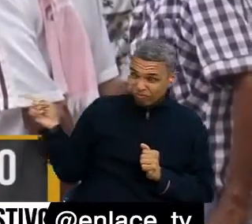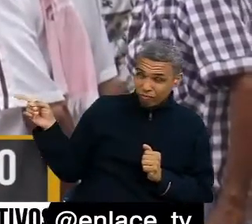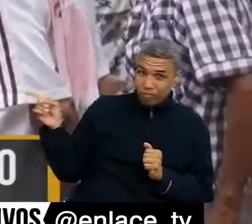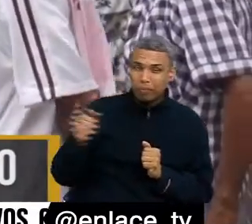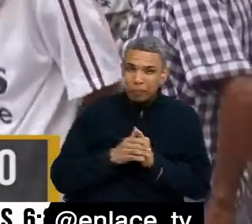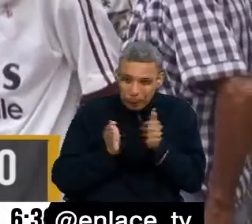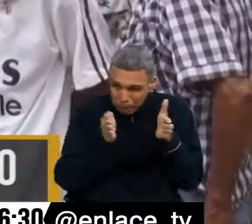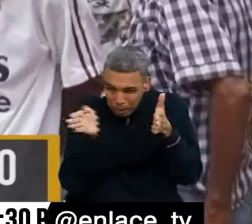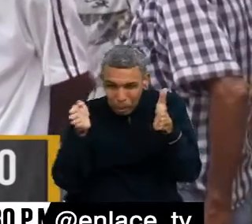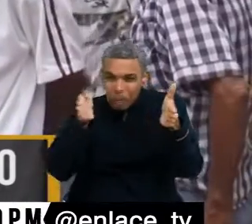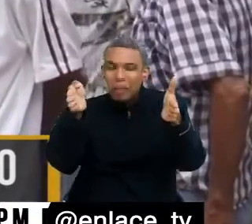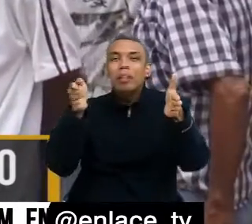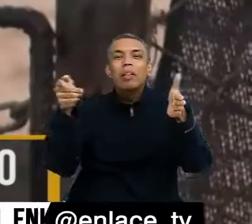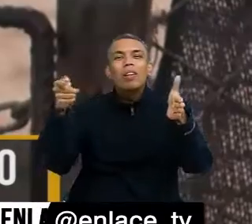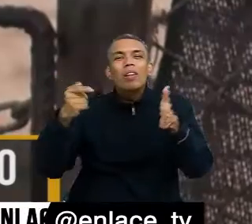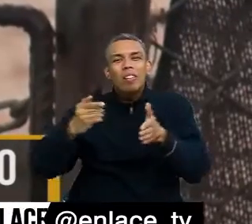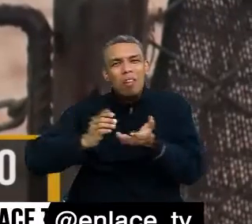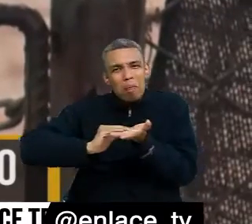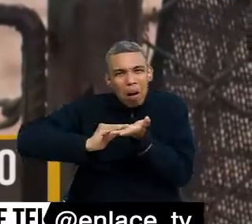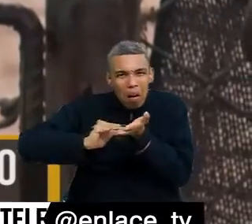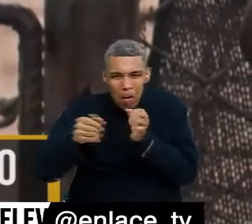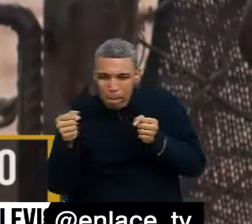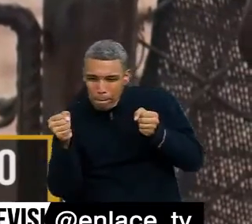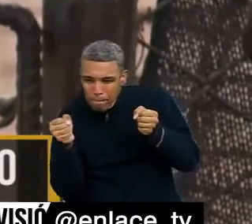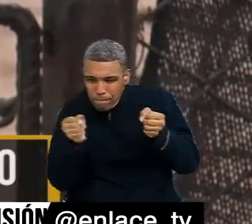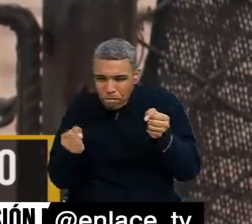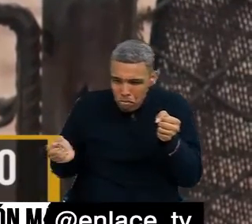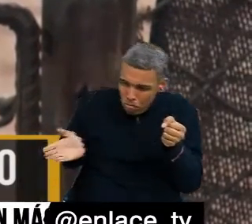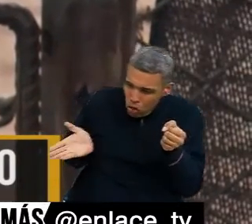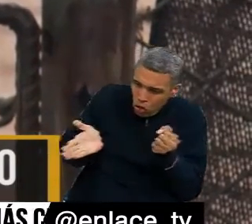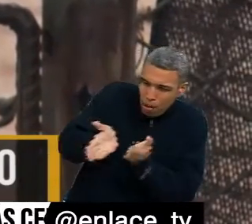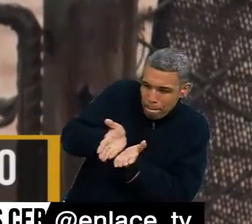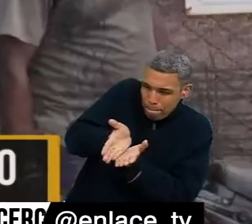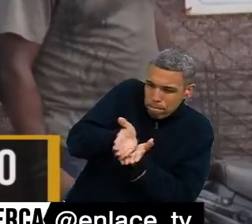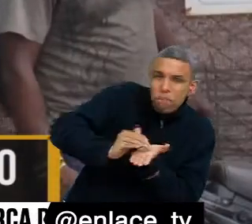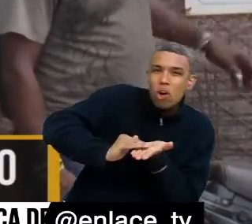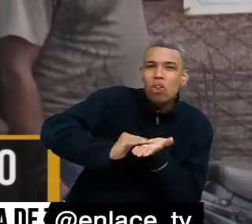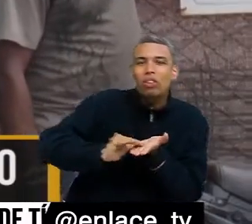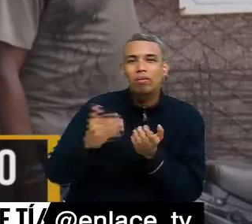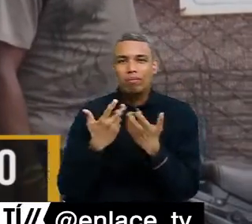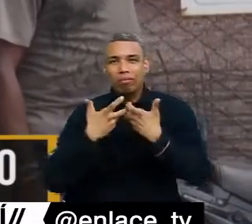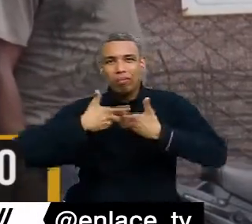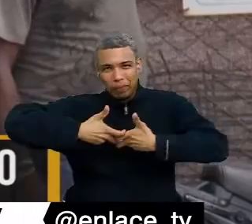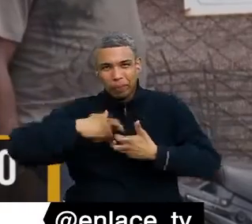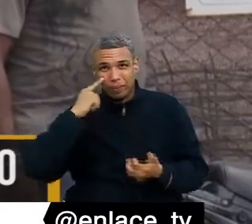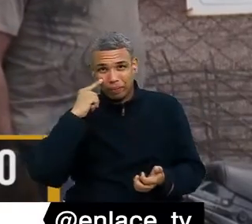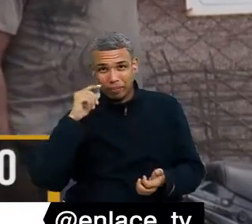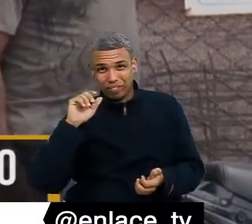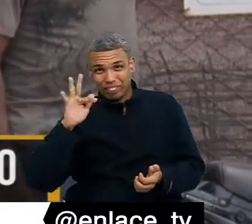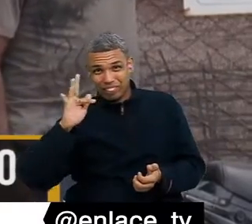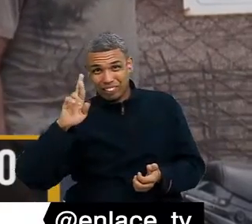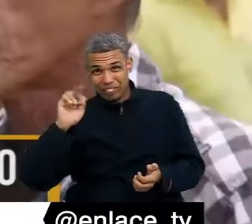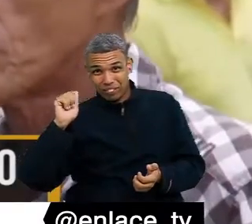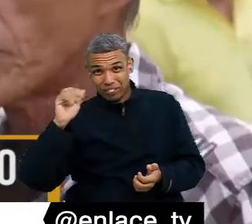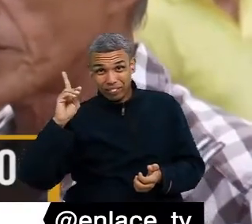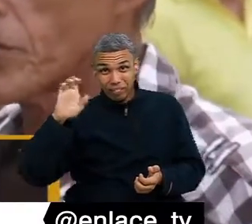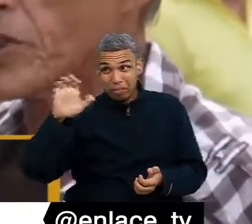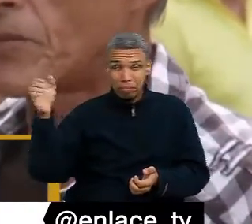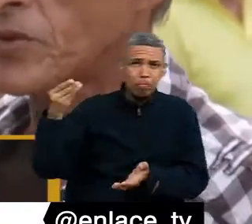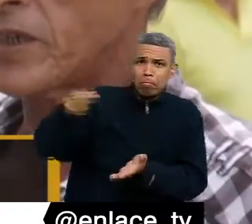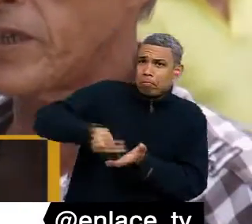hombres, quienes reclaman el pago de sus salarios y prestaciones sociales que le adeuda a la firma Tradeco desde hace aproximadamente 2 meses. En